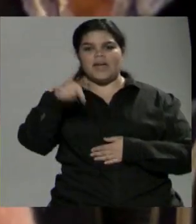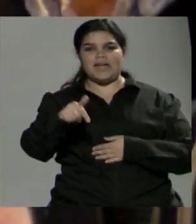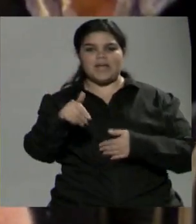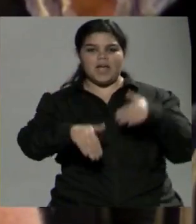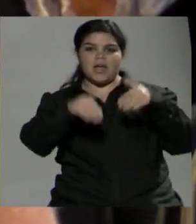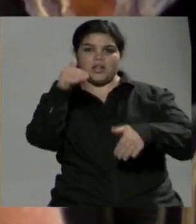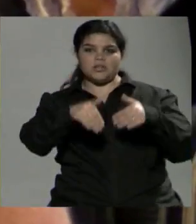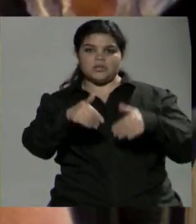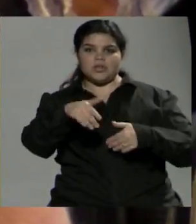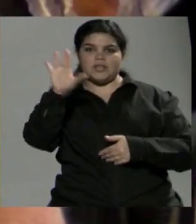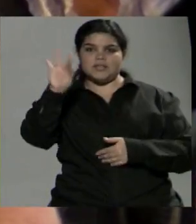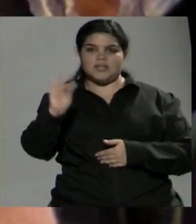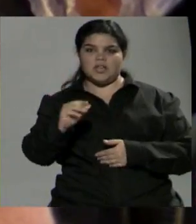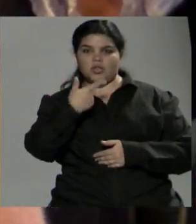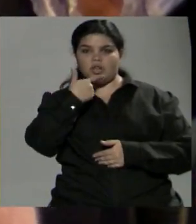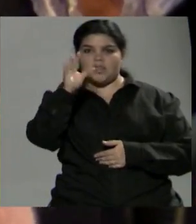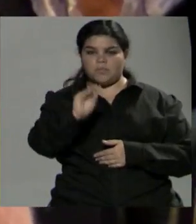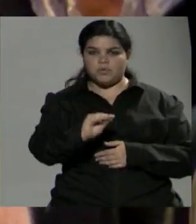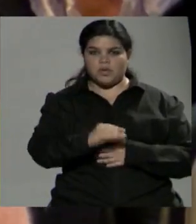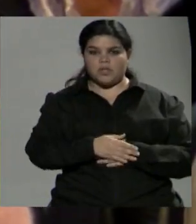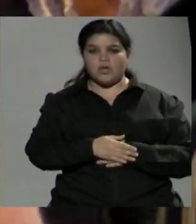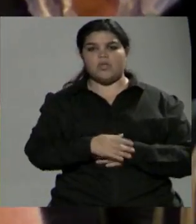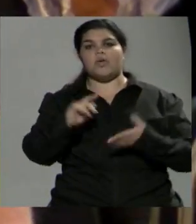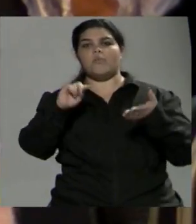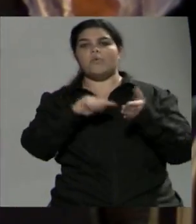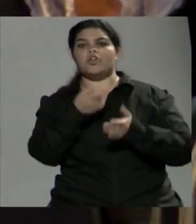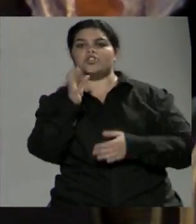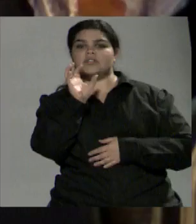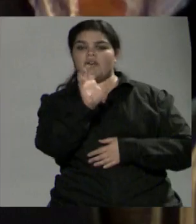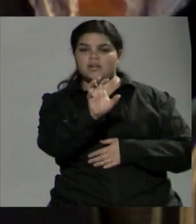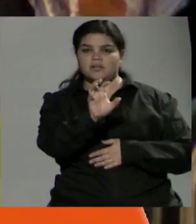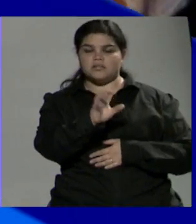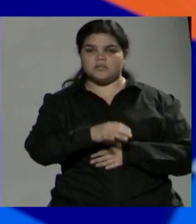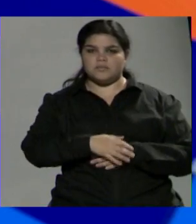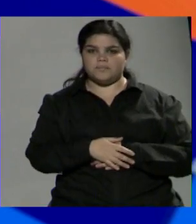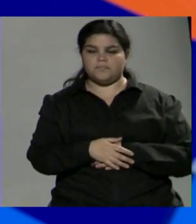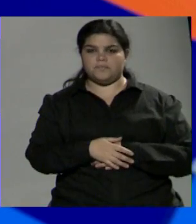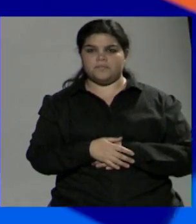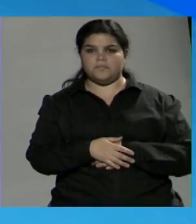parlamentarias de la provincia de Buenos Aires.